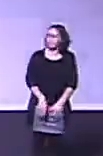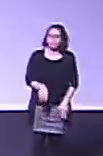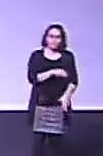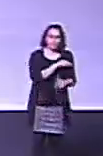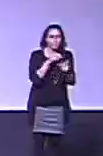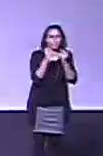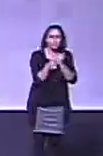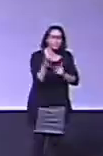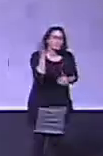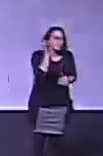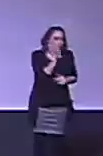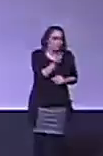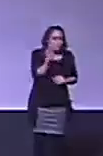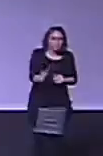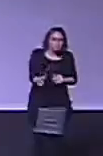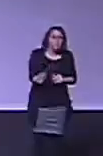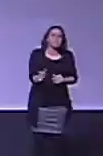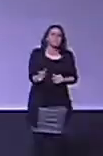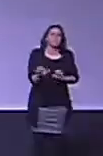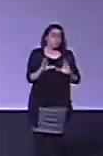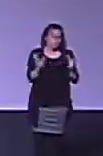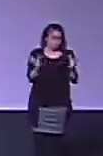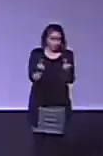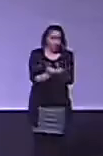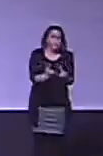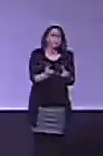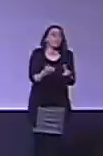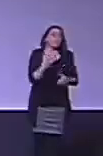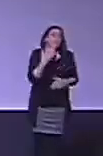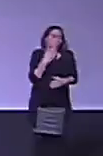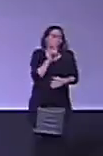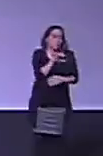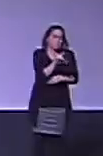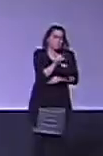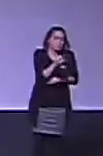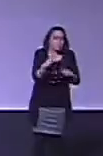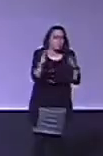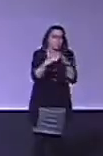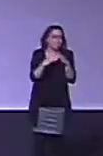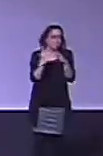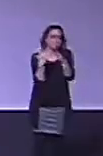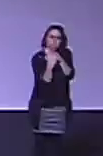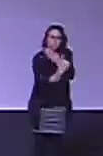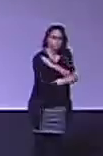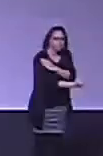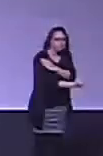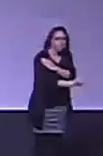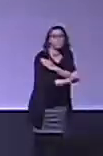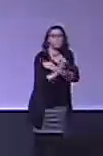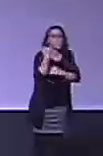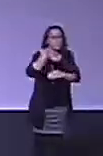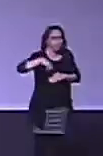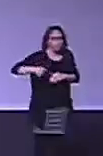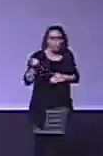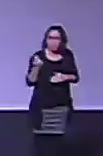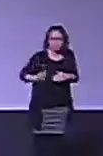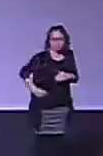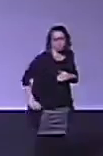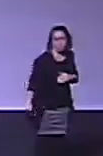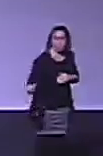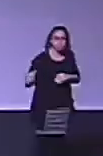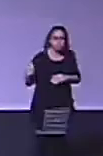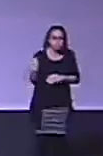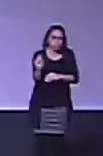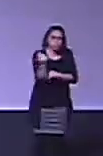Emakume hauek, 15 urterekin, etxea uzten zuten eta pilotari trebe bihurtu ondoren, gehienek familiari